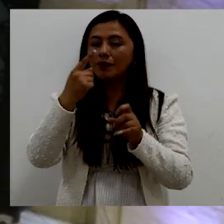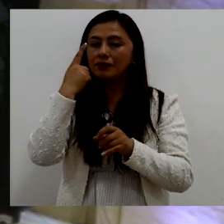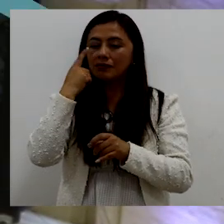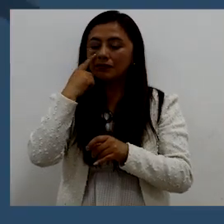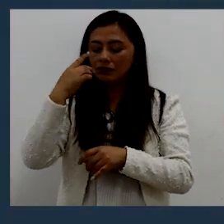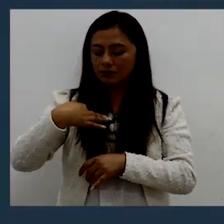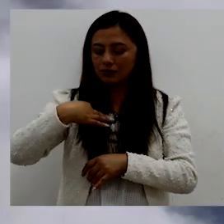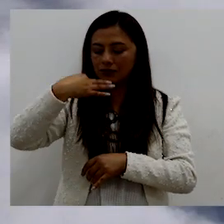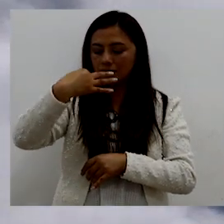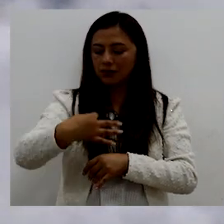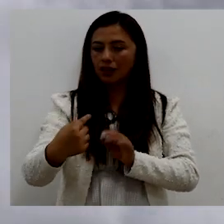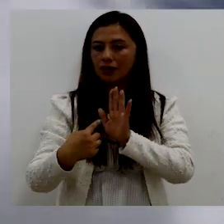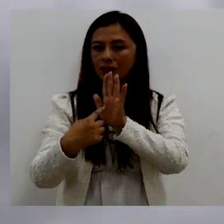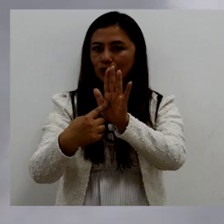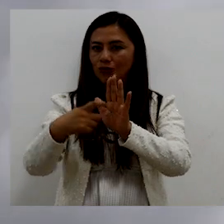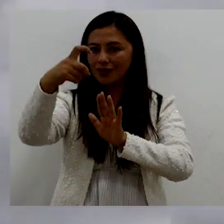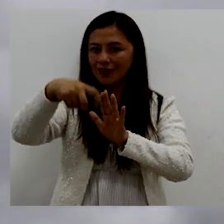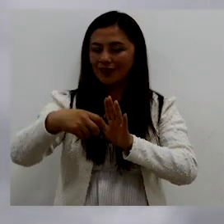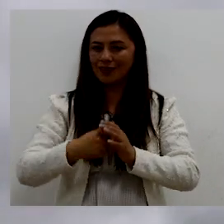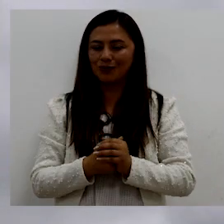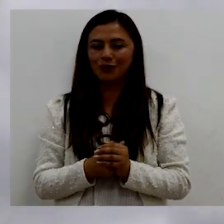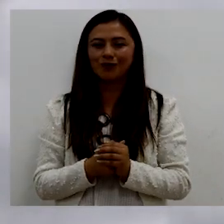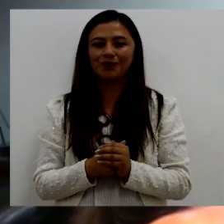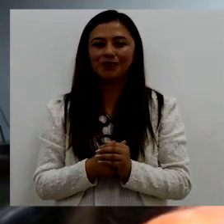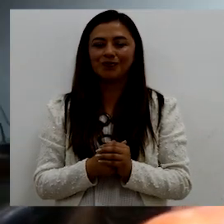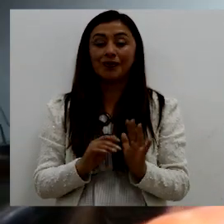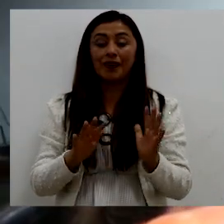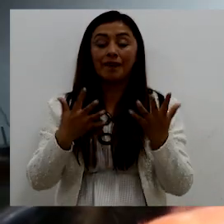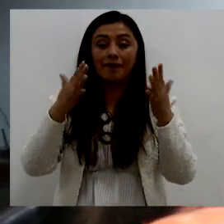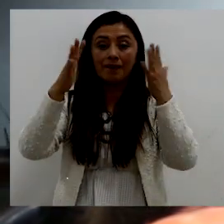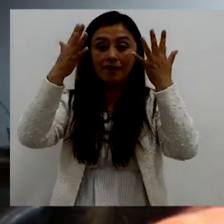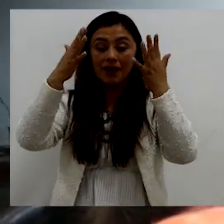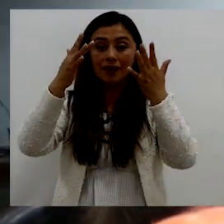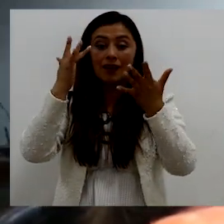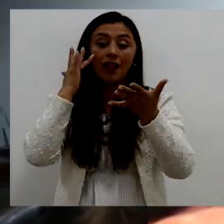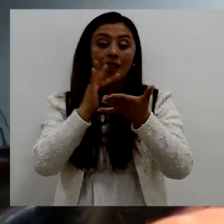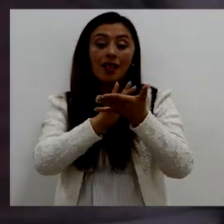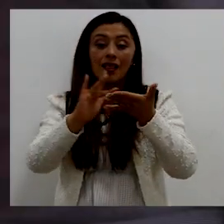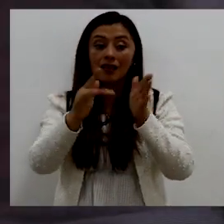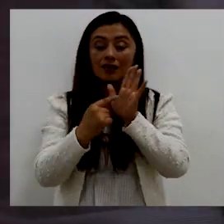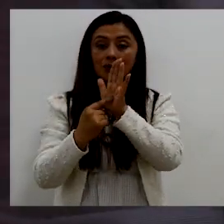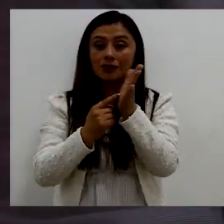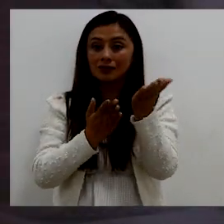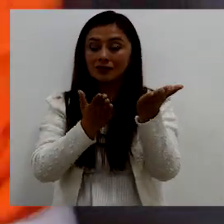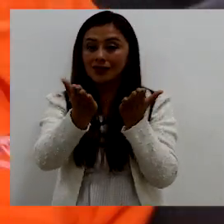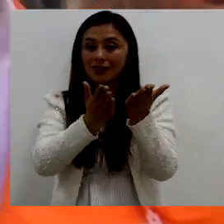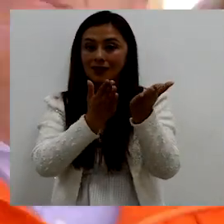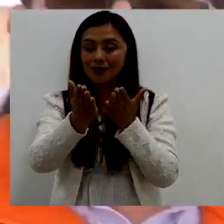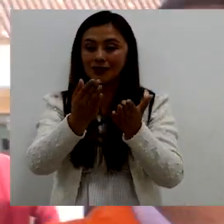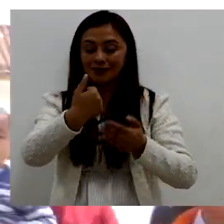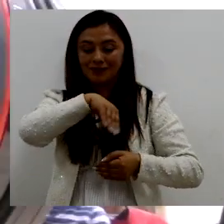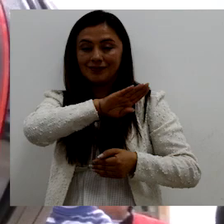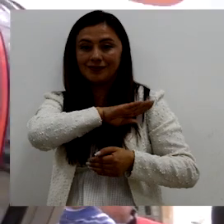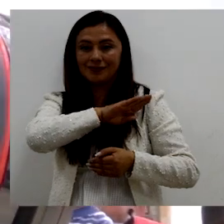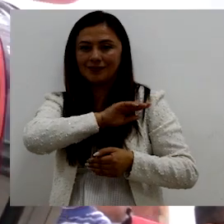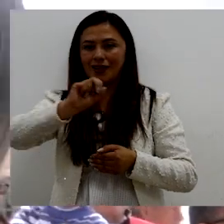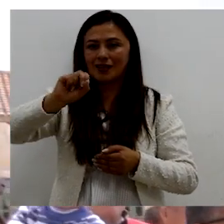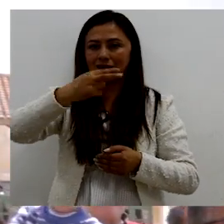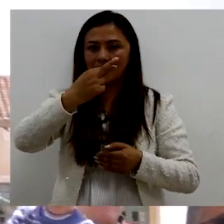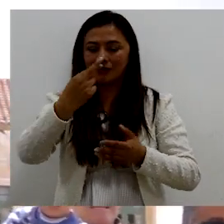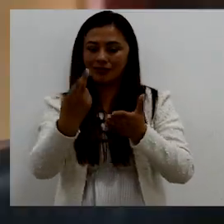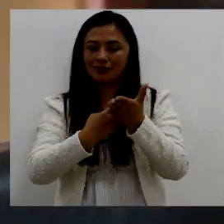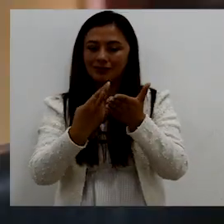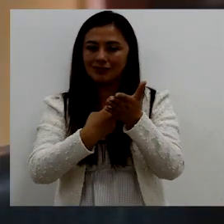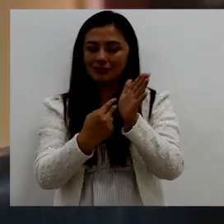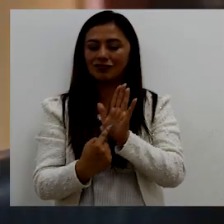valores. Dentro del marco de la Feria de Transparencia, la Administración Tunja en Equipo presentó la segunda edición de la revista José